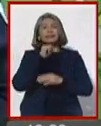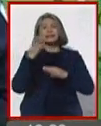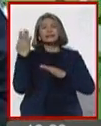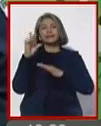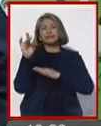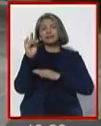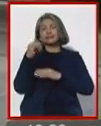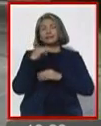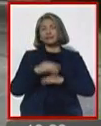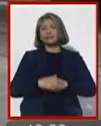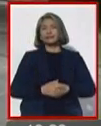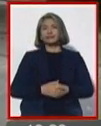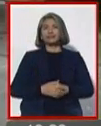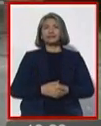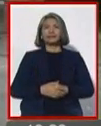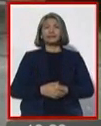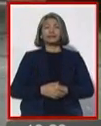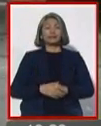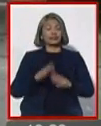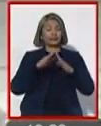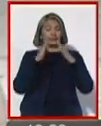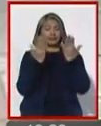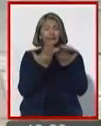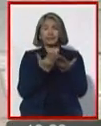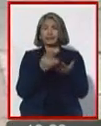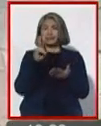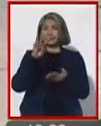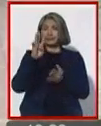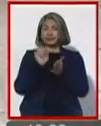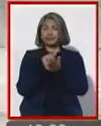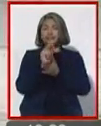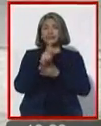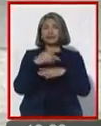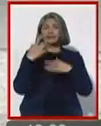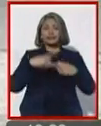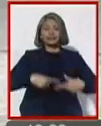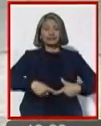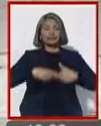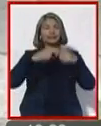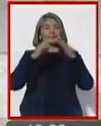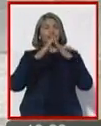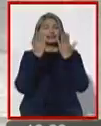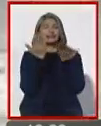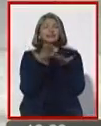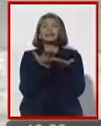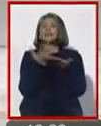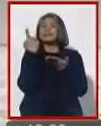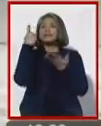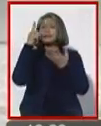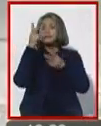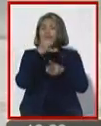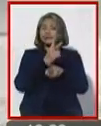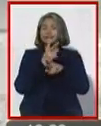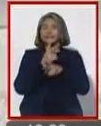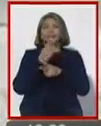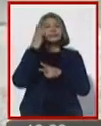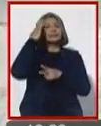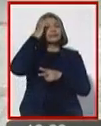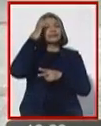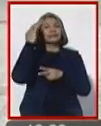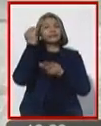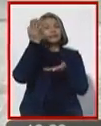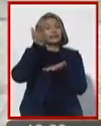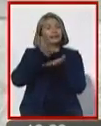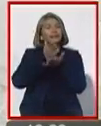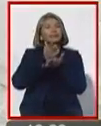Distrito Municipal 12. En la unidad educativa 24 de septiembre se tuvieron que suspender las clases como precaución, ya que cayó una